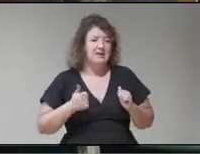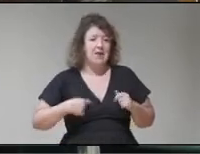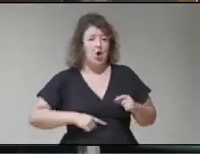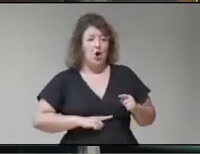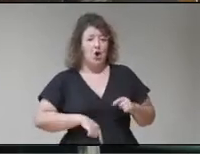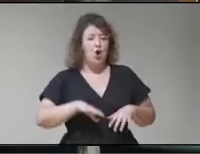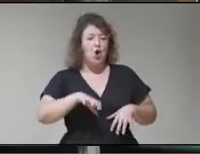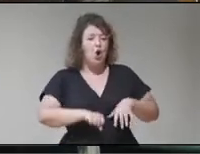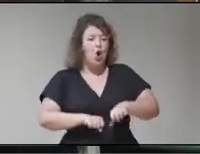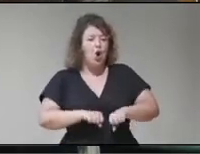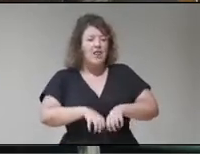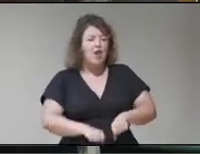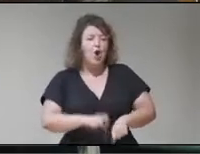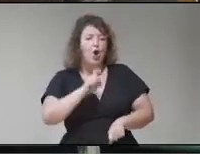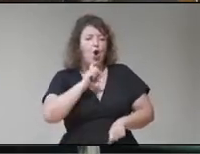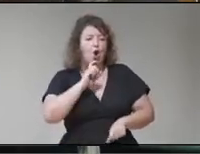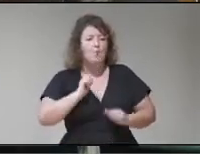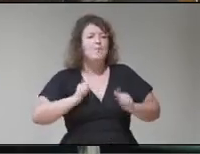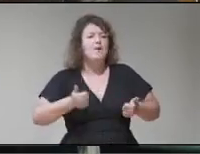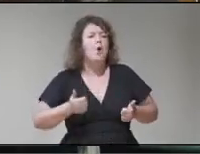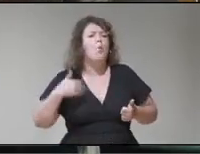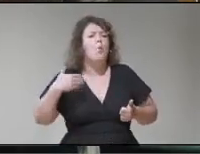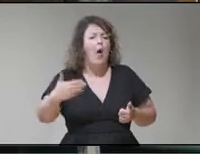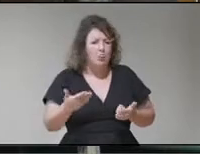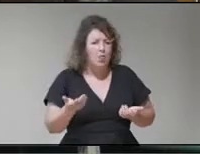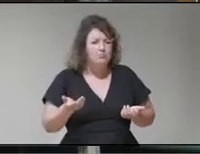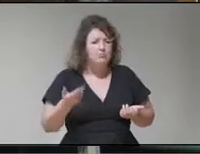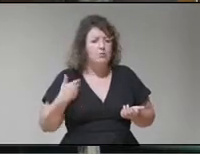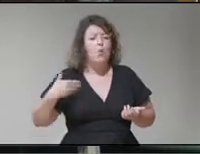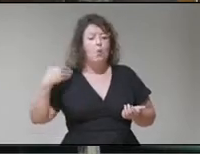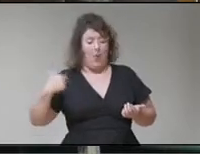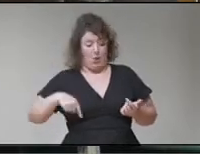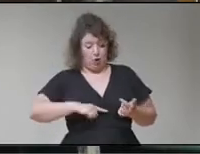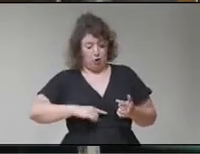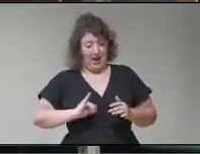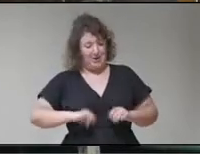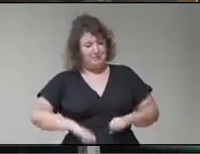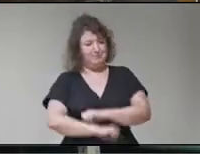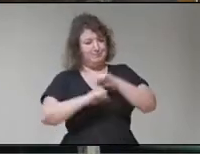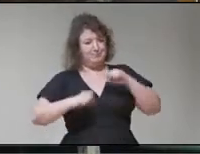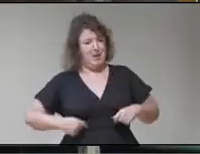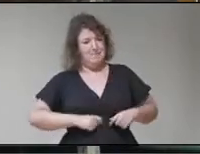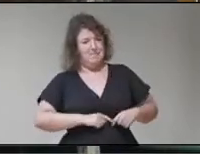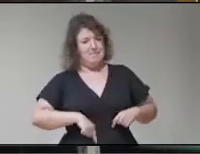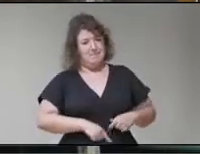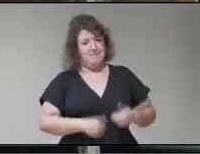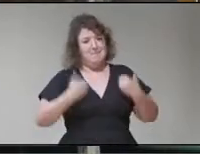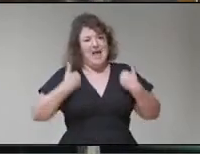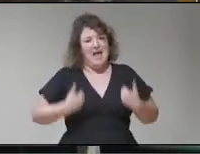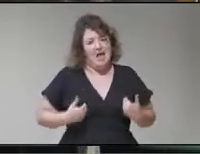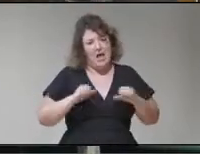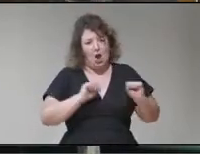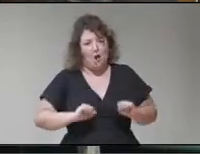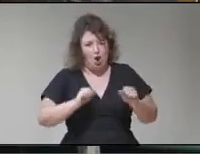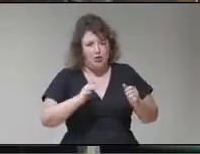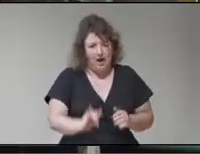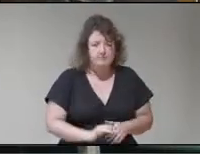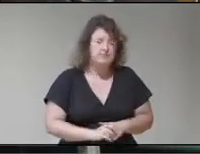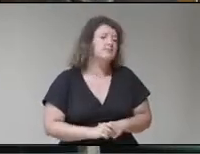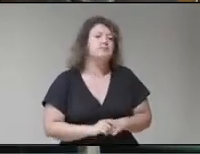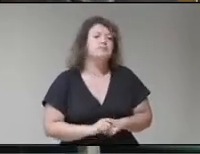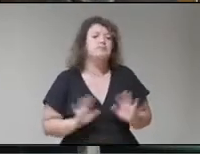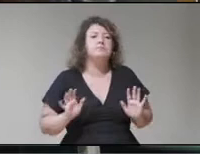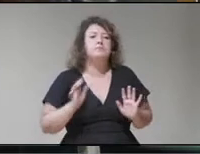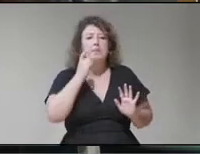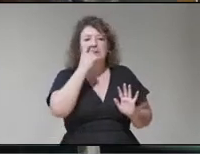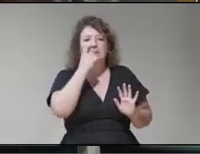intestinal por parte de los microorganismos, cuándo adquirimos la microbiota, ¿de acuerdo? Bien, como veis, yo no os estoy